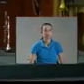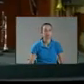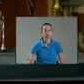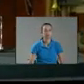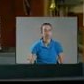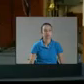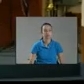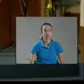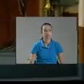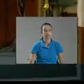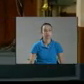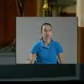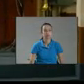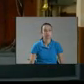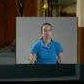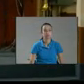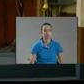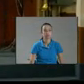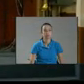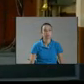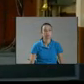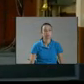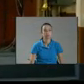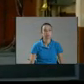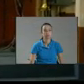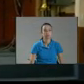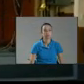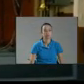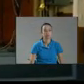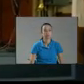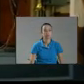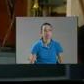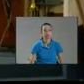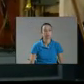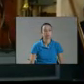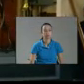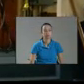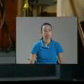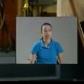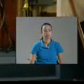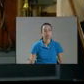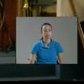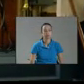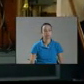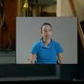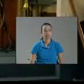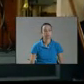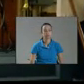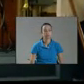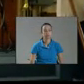tal me pongo de acuerdo con la palabra de Dios para hacer todo y para que se cumpla en mí todo lo que en ella está escrito.